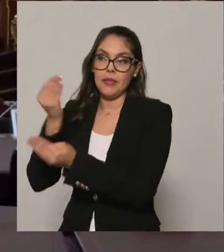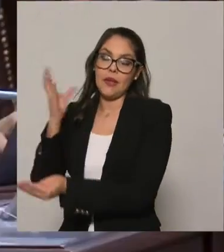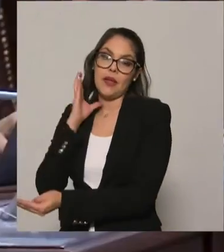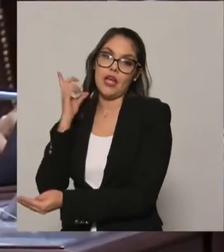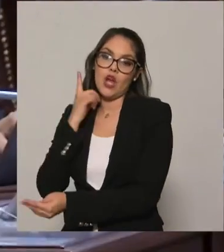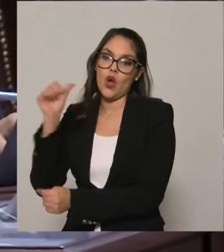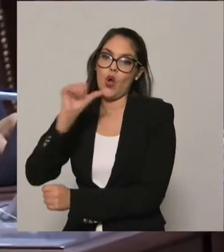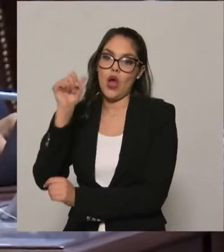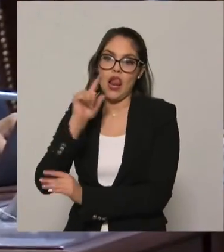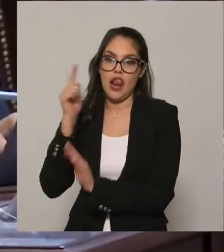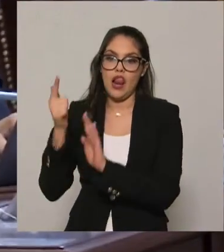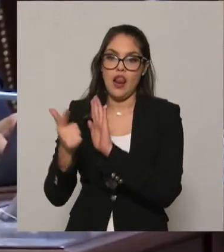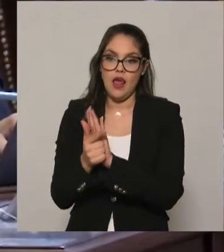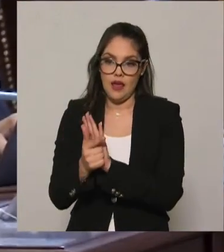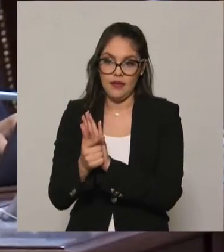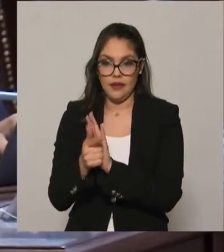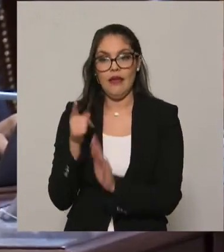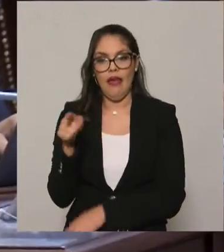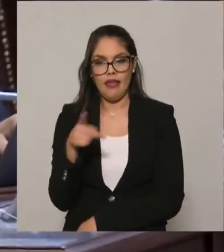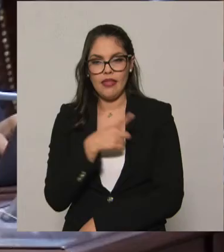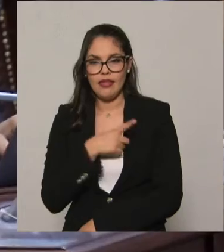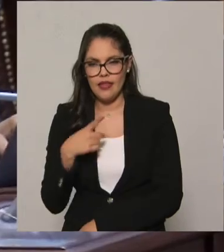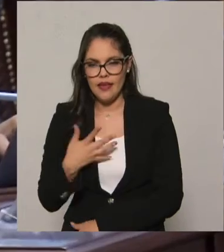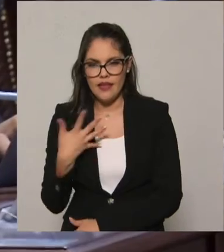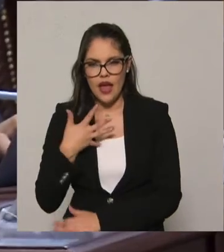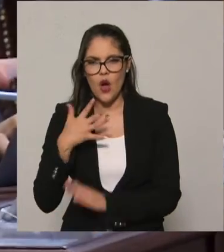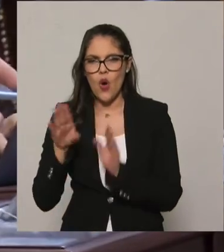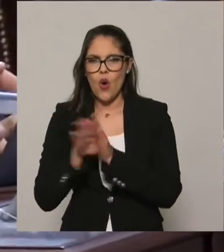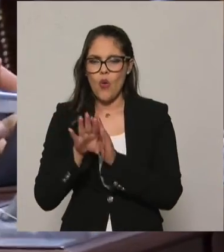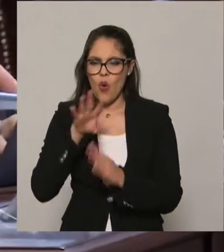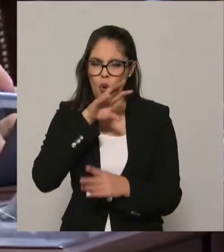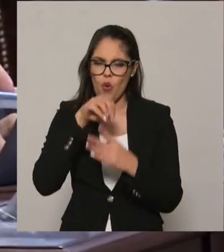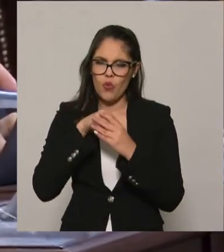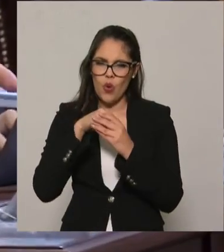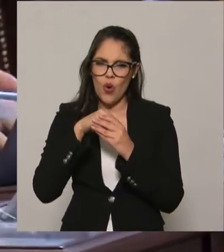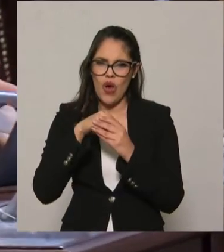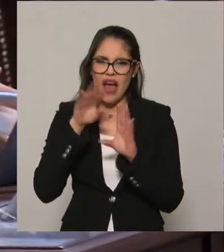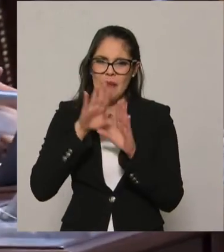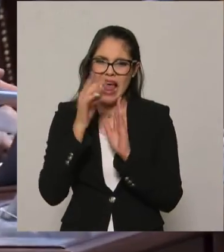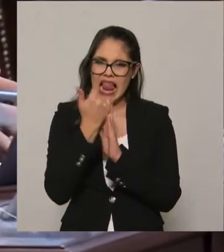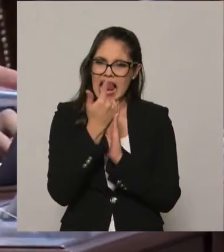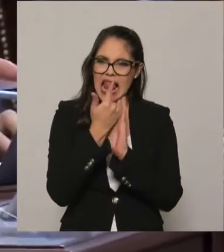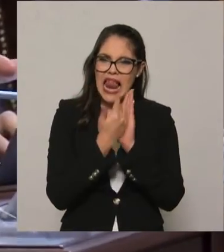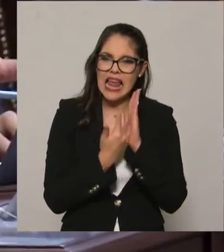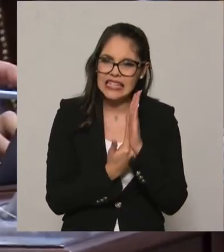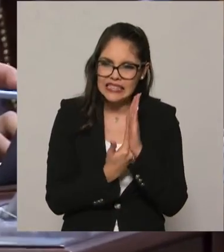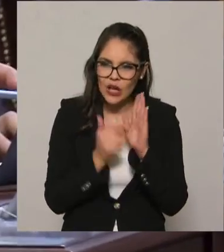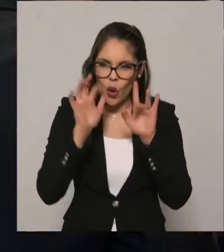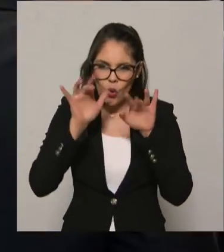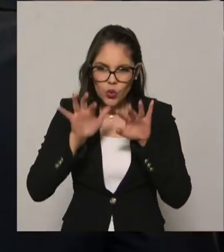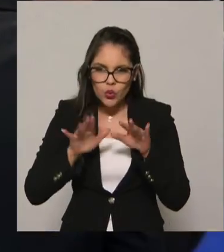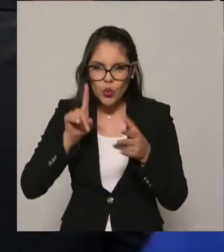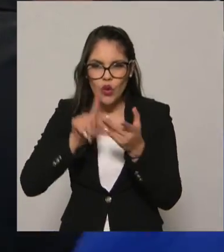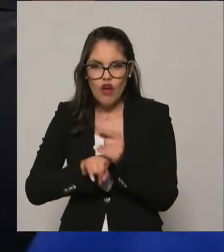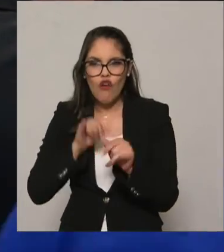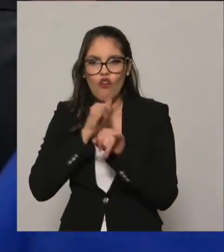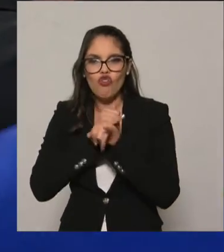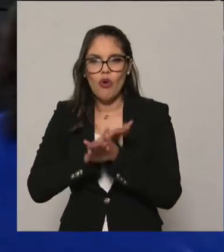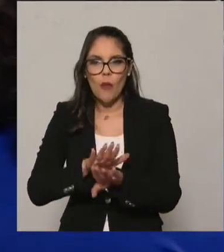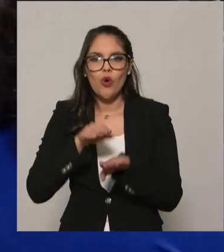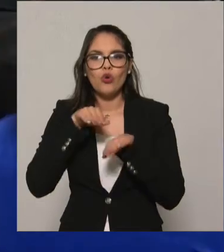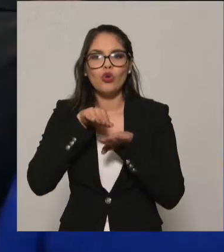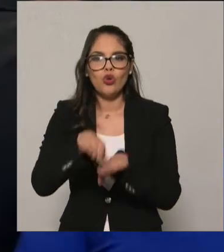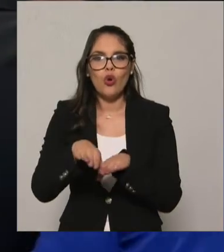ley para tener un registro de agresores sexuales. Esta ley no avanzó